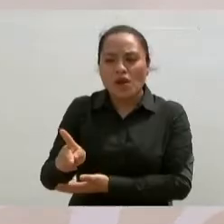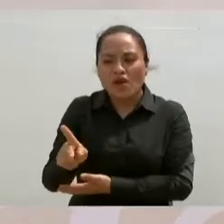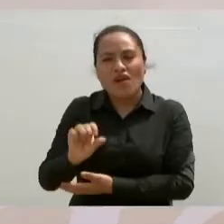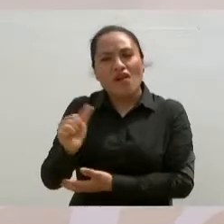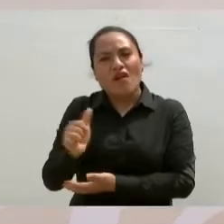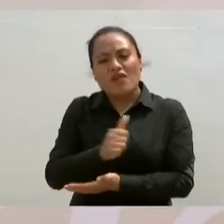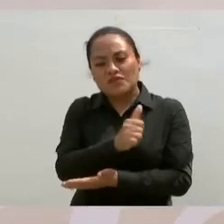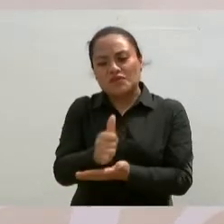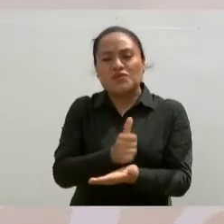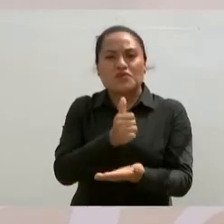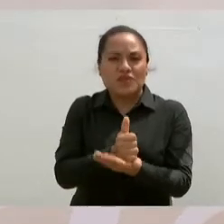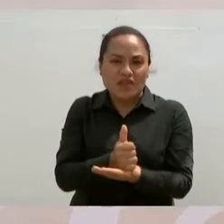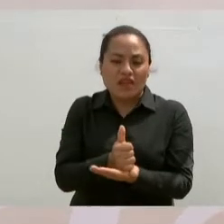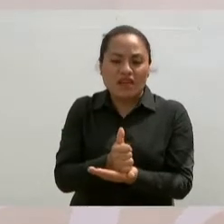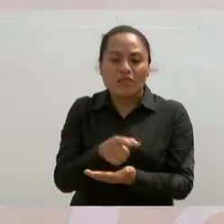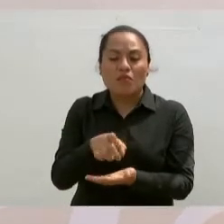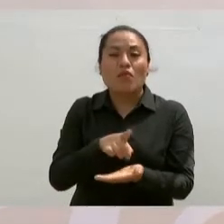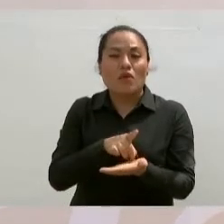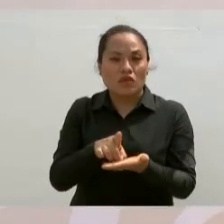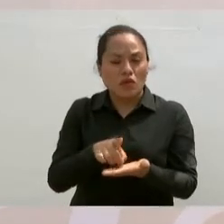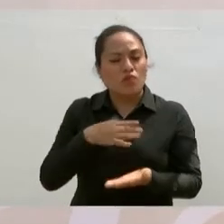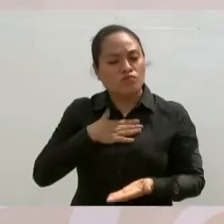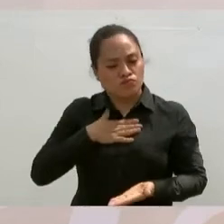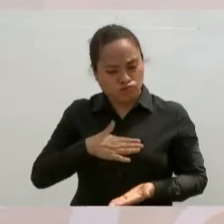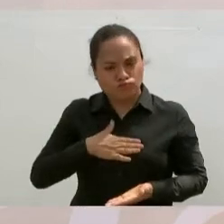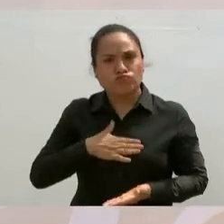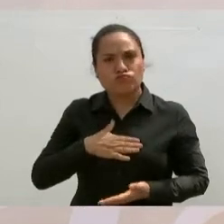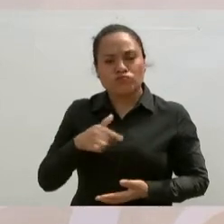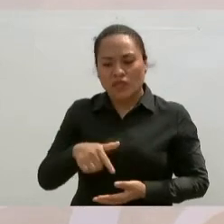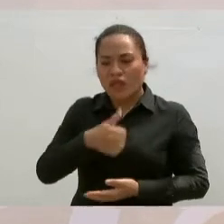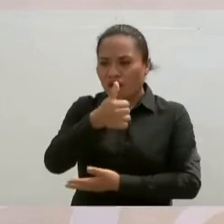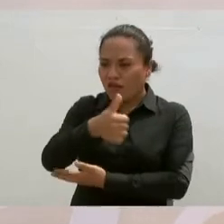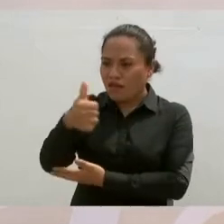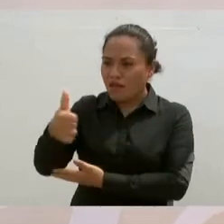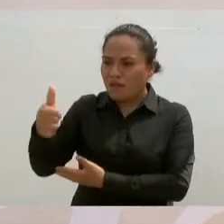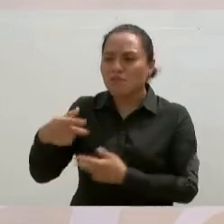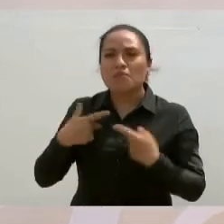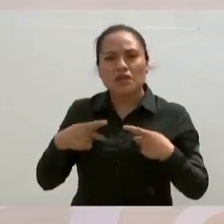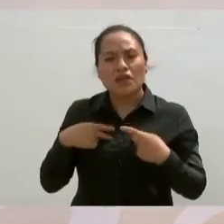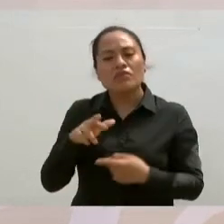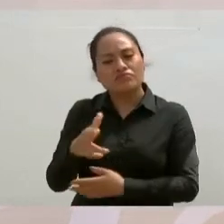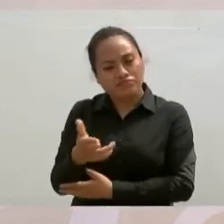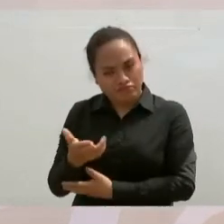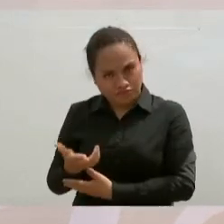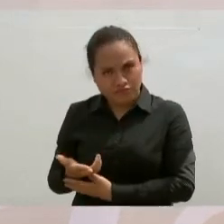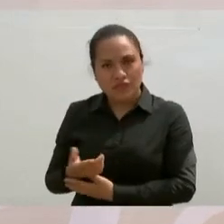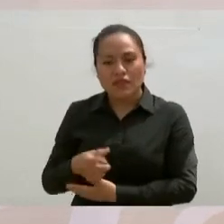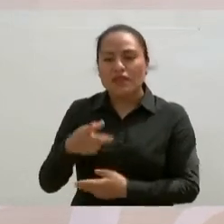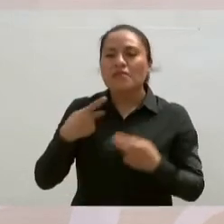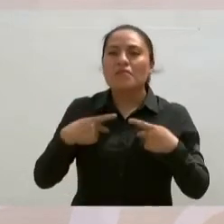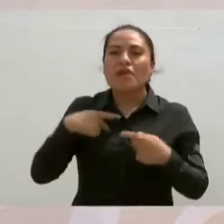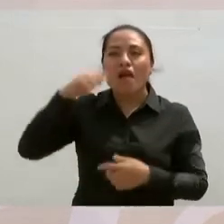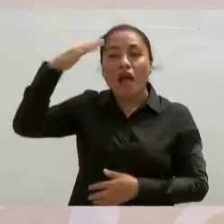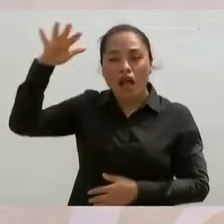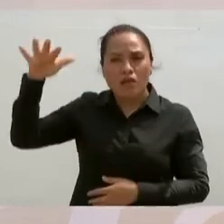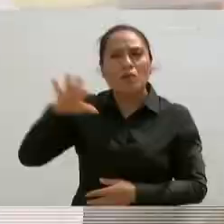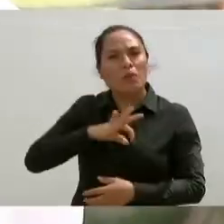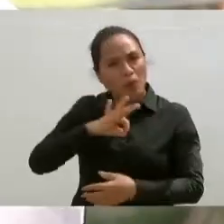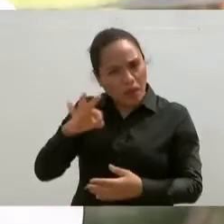a recoger lo que por derecho y por justicia les corresponde. Que el adulto mayor pueda en el